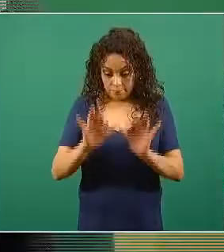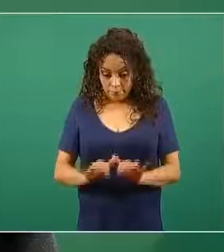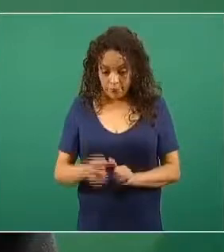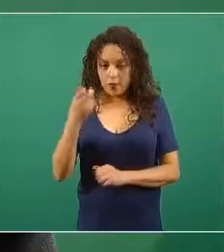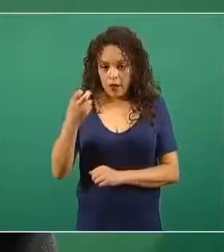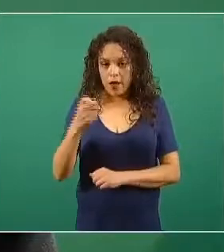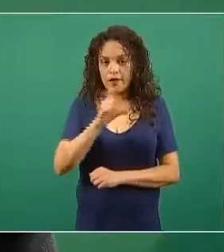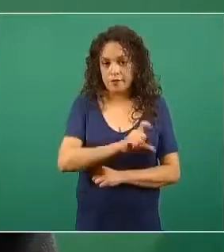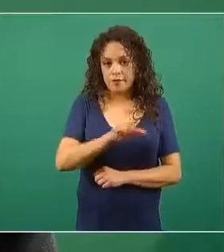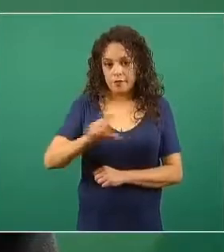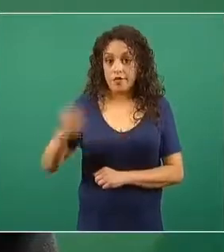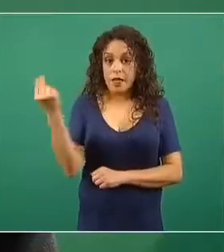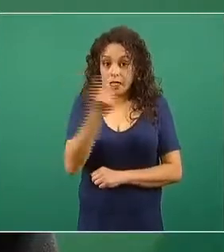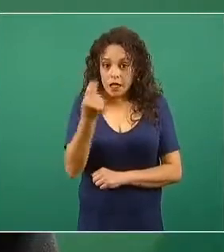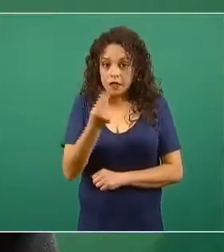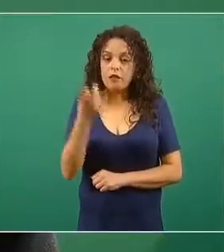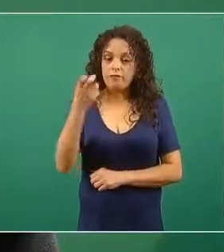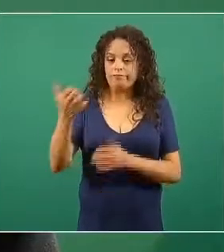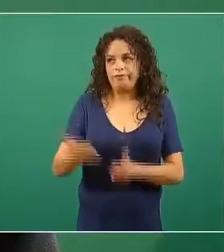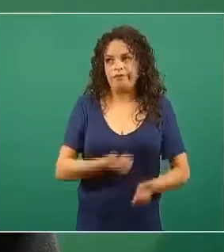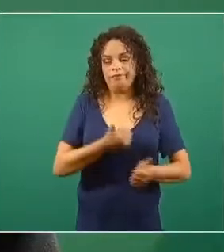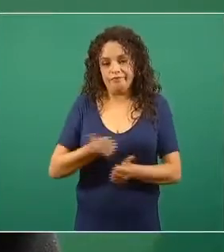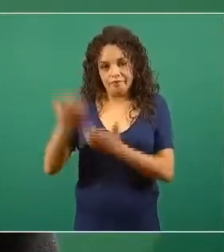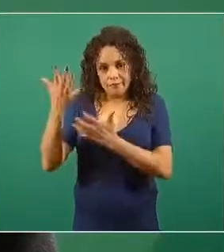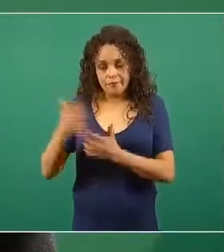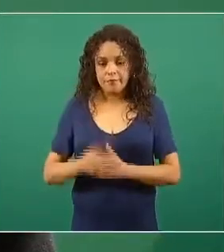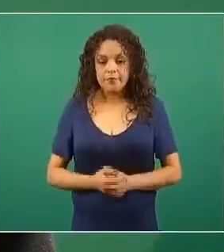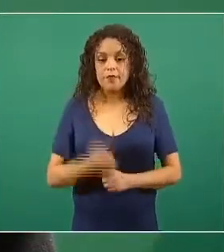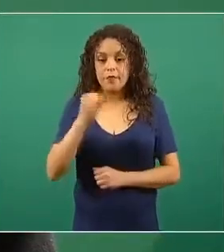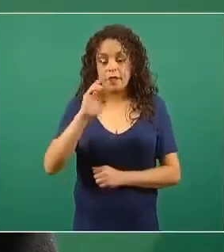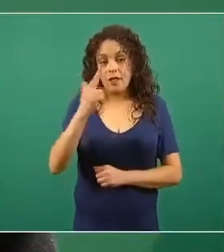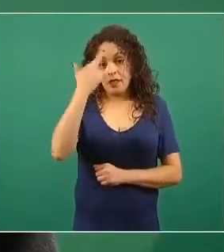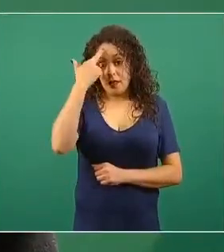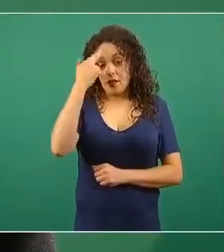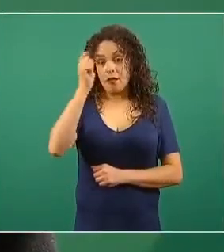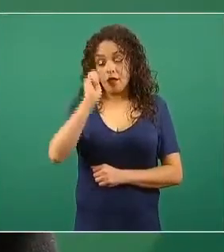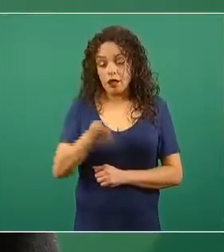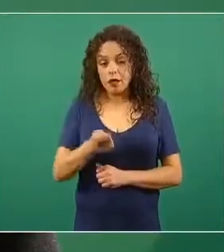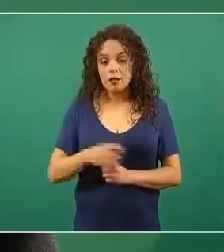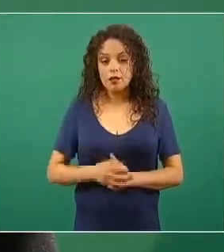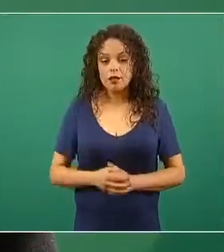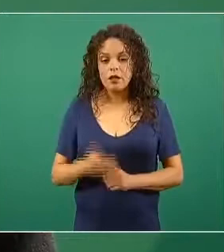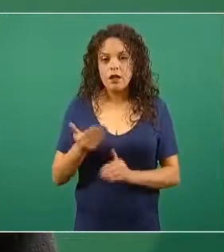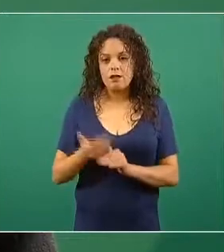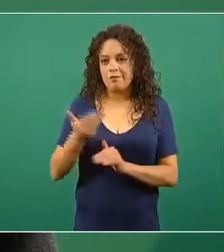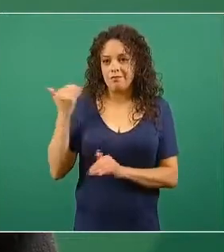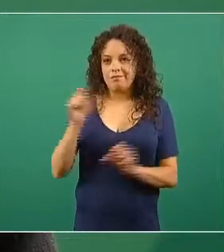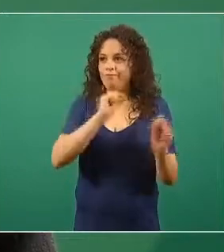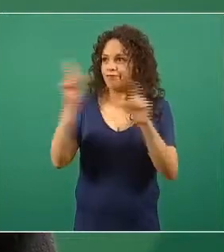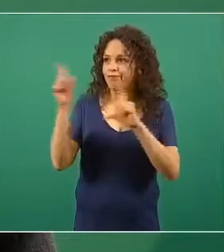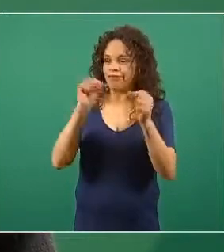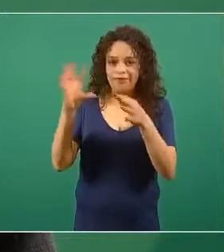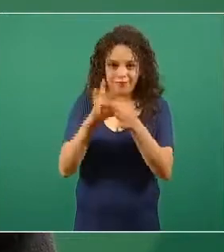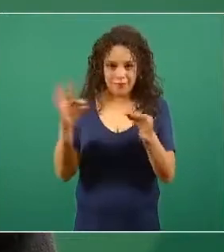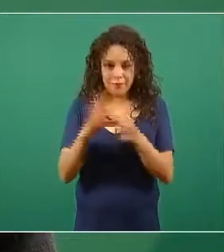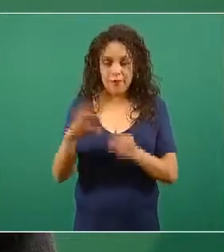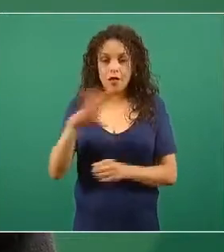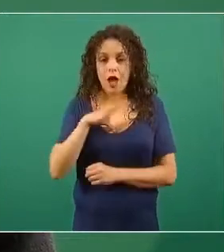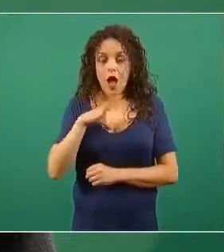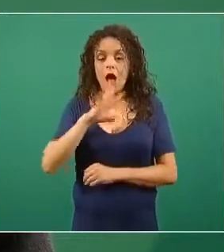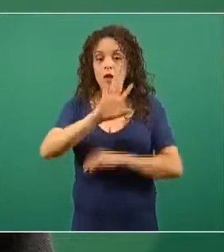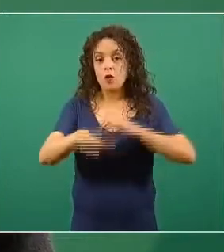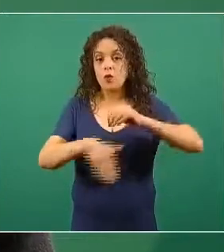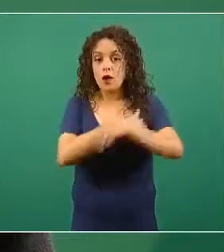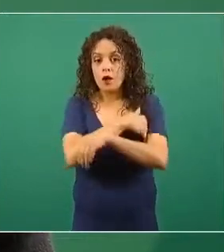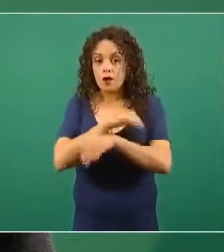que en su momento se van a requerir, recordando que se tienen siempre, como mencionábamos en las diapositivas, dosis de reserva